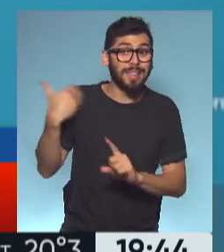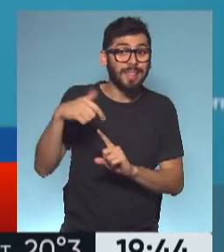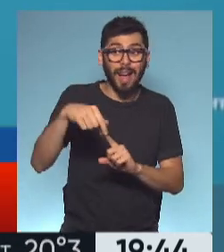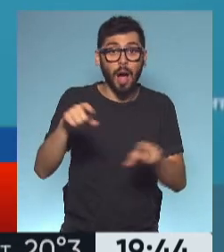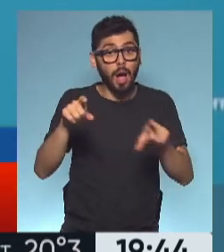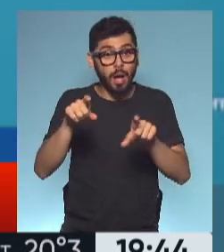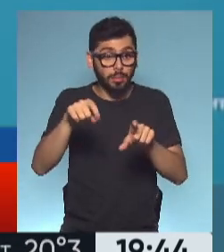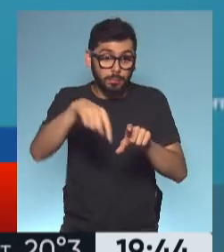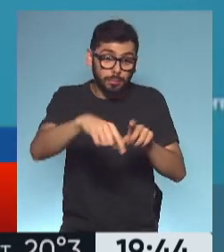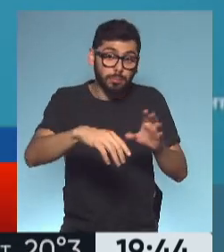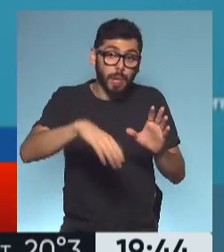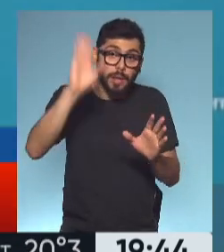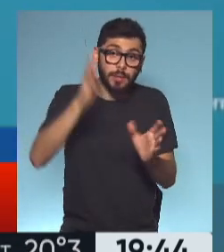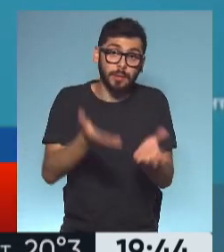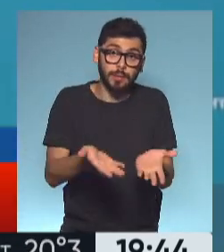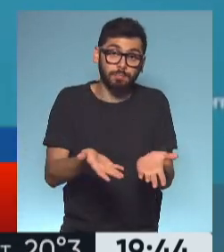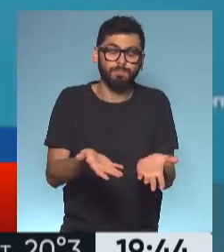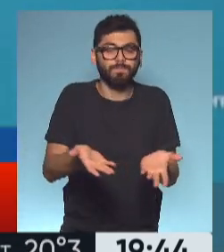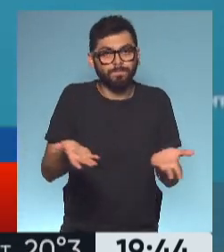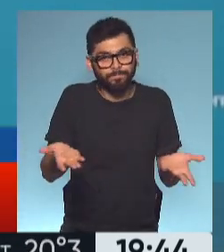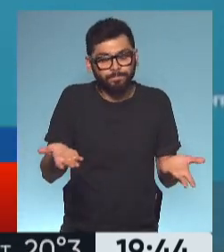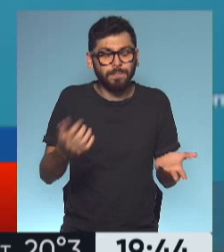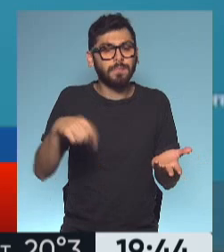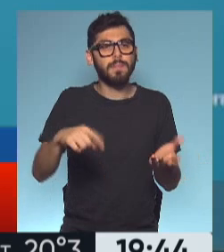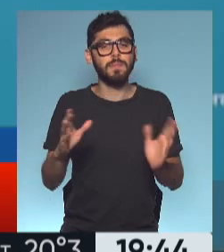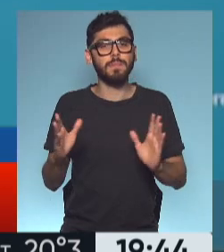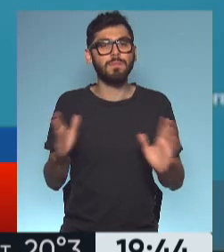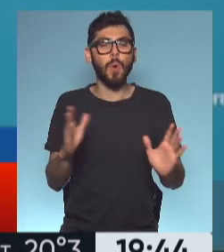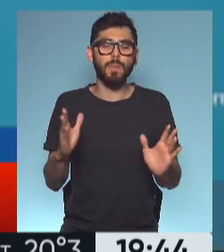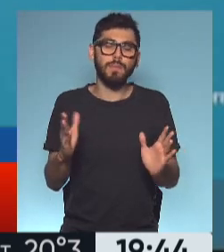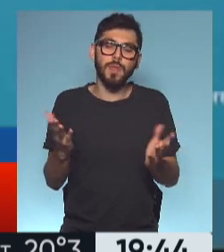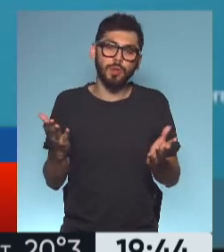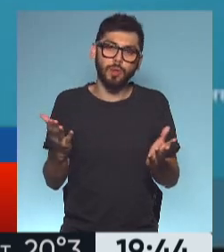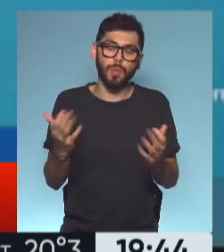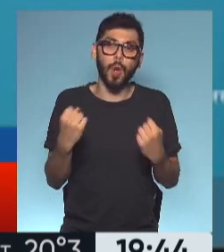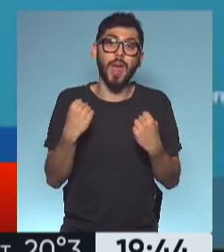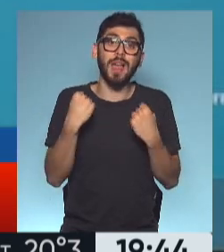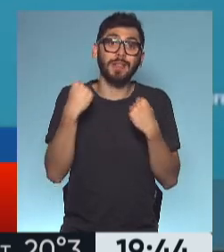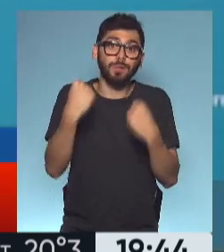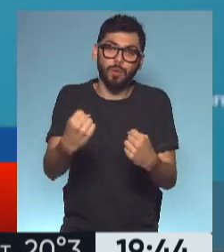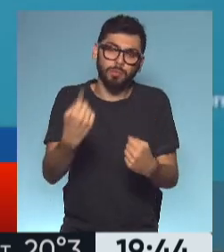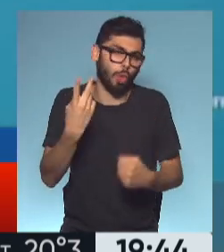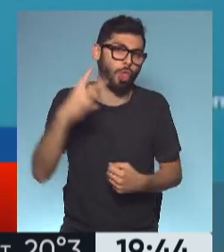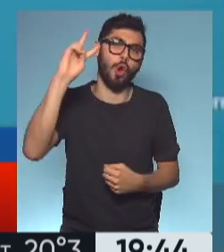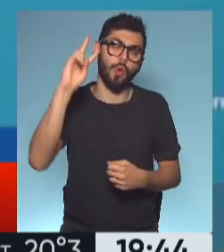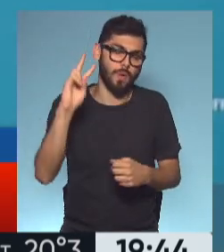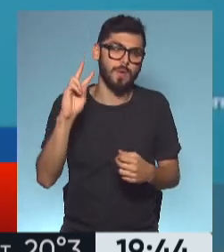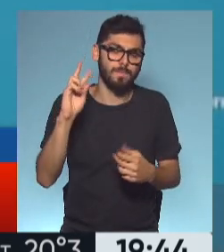Así que creemos que es un momento donde hay que redoblar el esfuerzo. Sabemos que esto